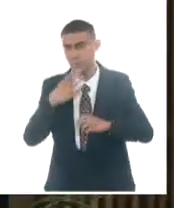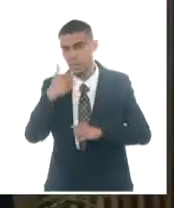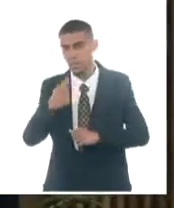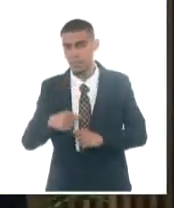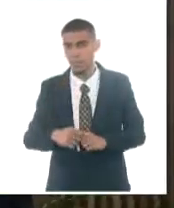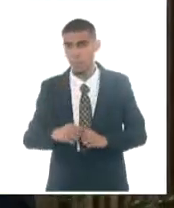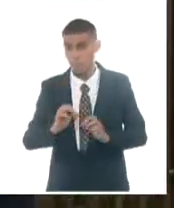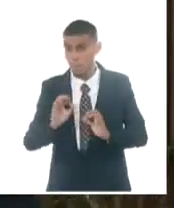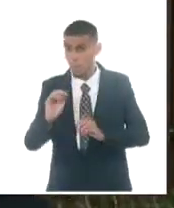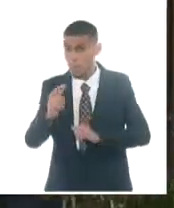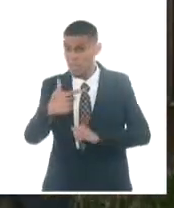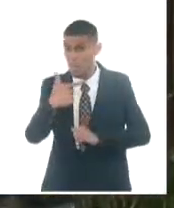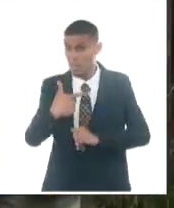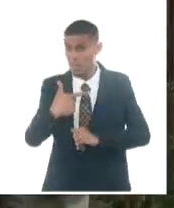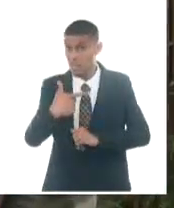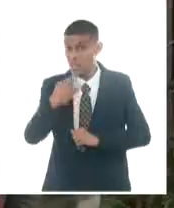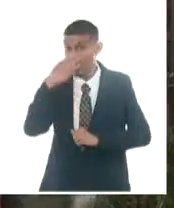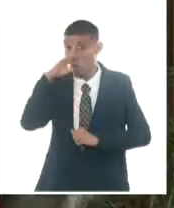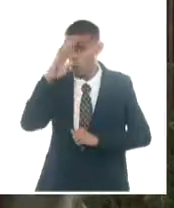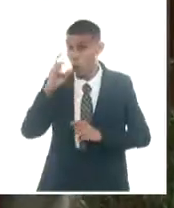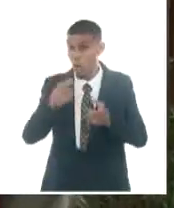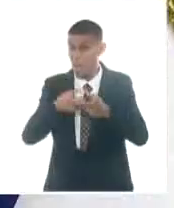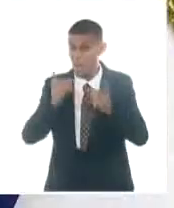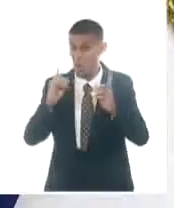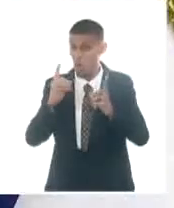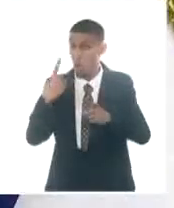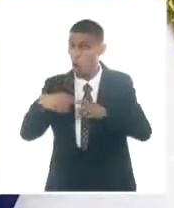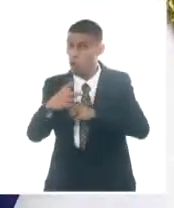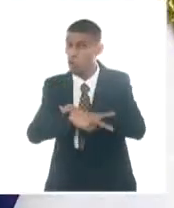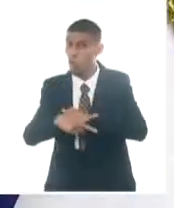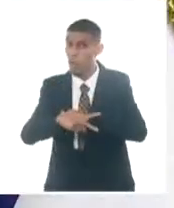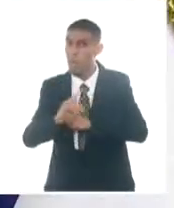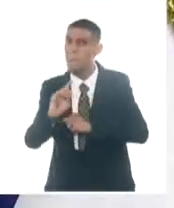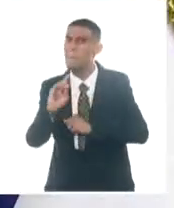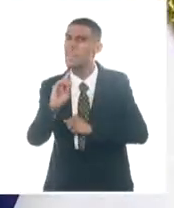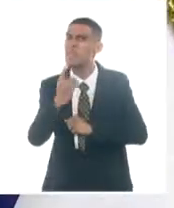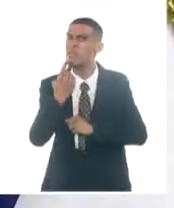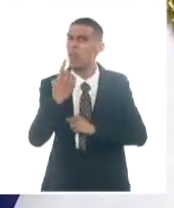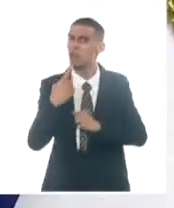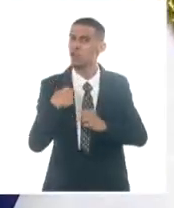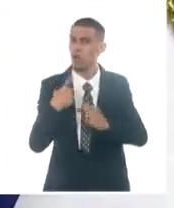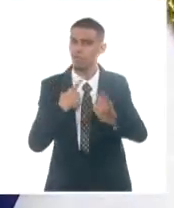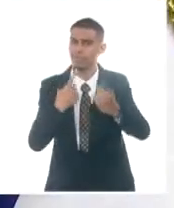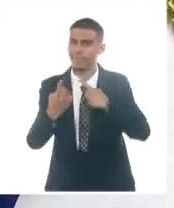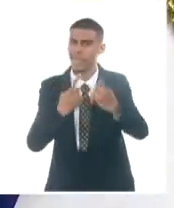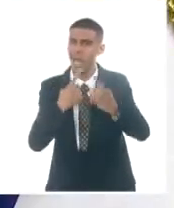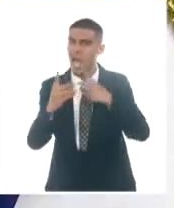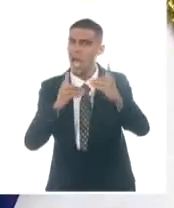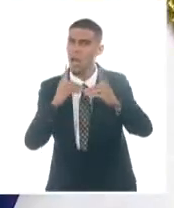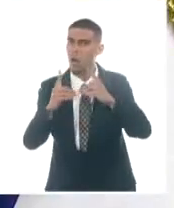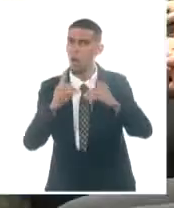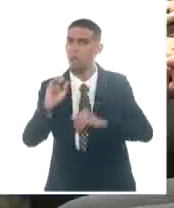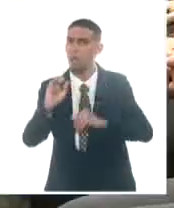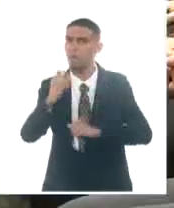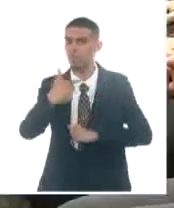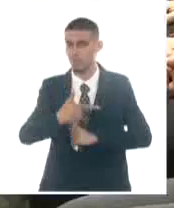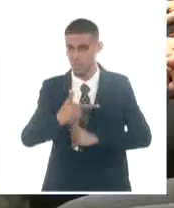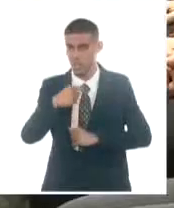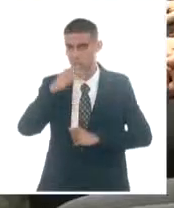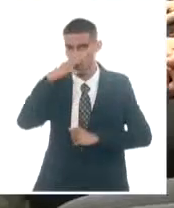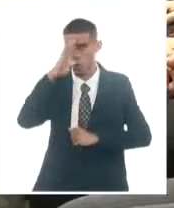el vicepresidente de Cuba fue una de las primeras personas con las cuales hablé sobre ello. Y le puedo decir que tuve las